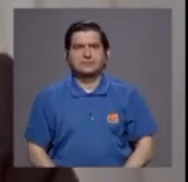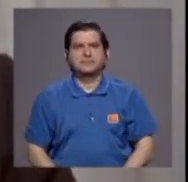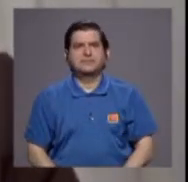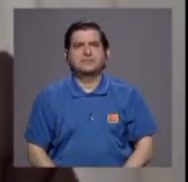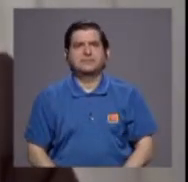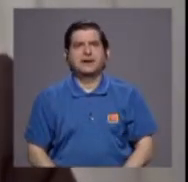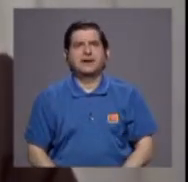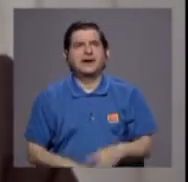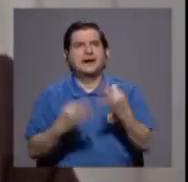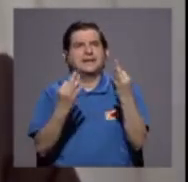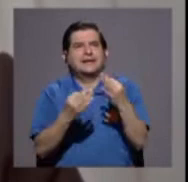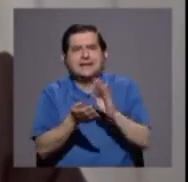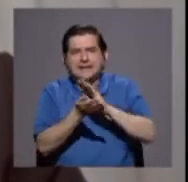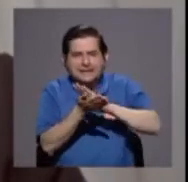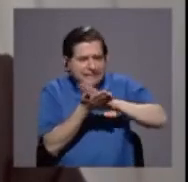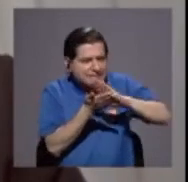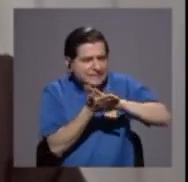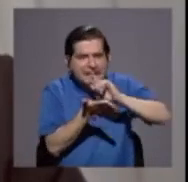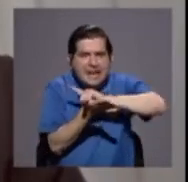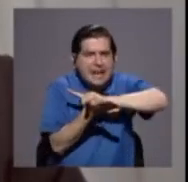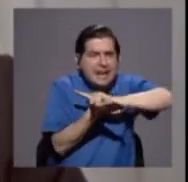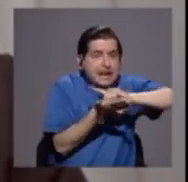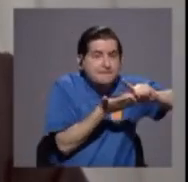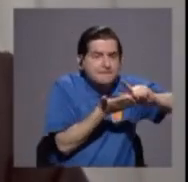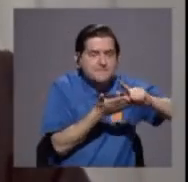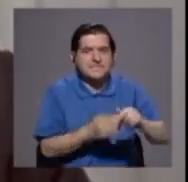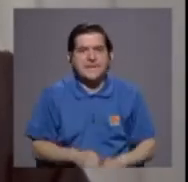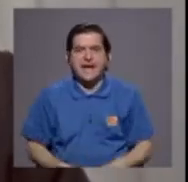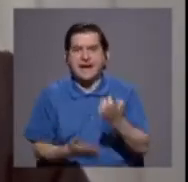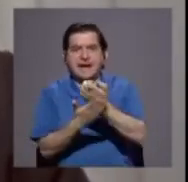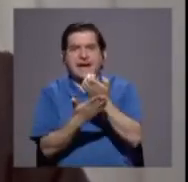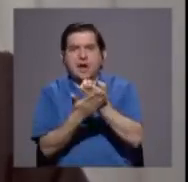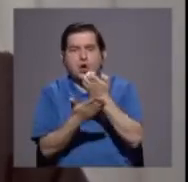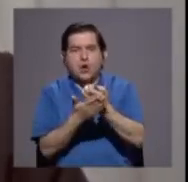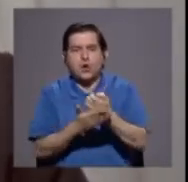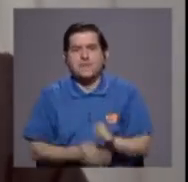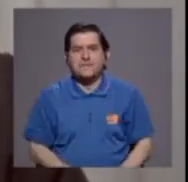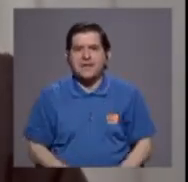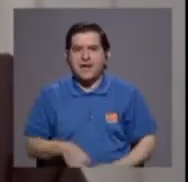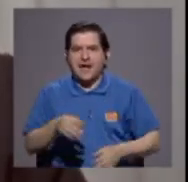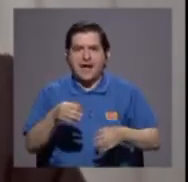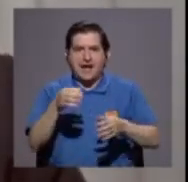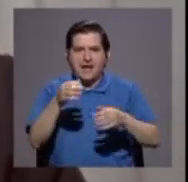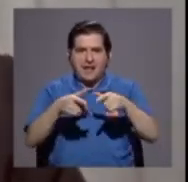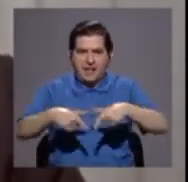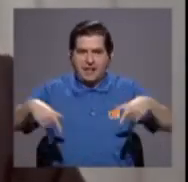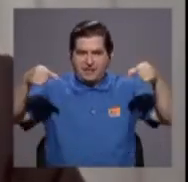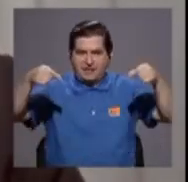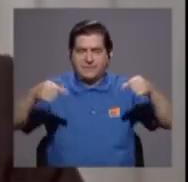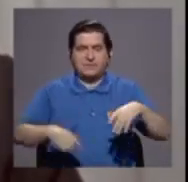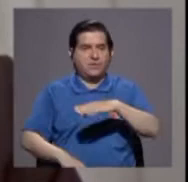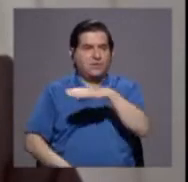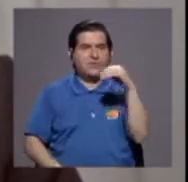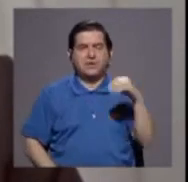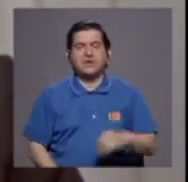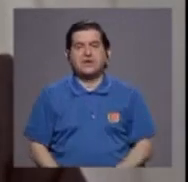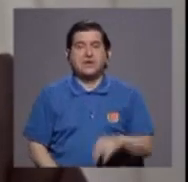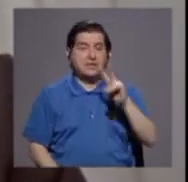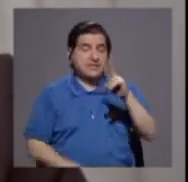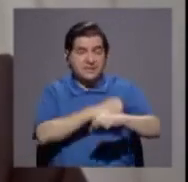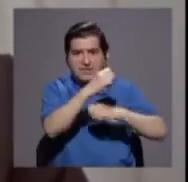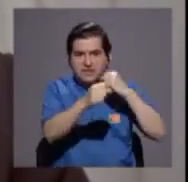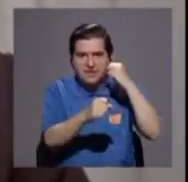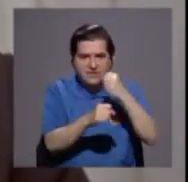para purgar la economía japonesa y sacarla de los 20